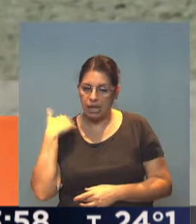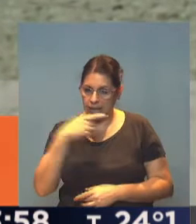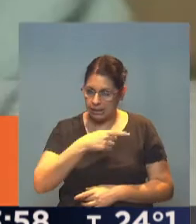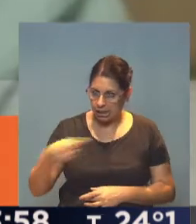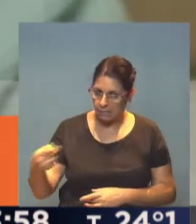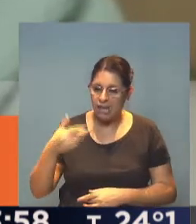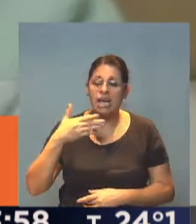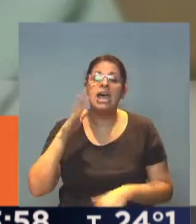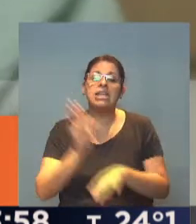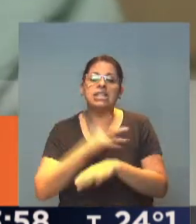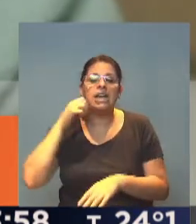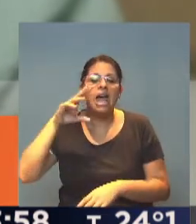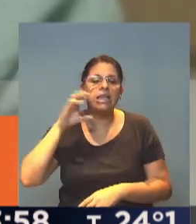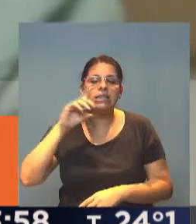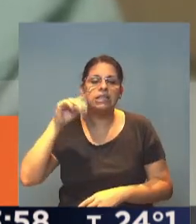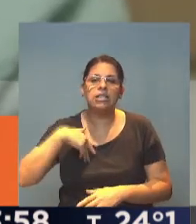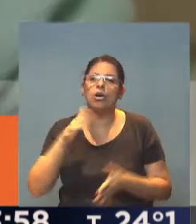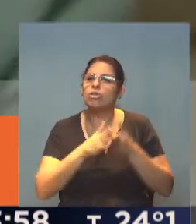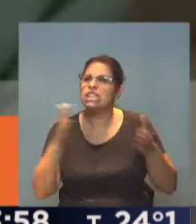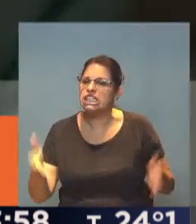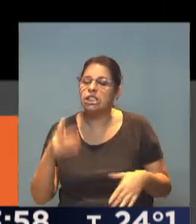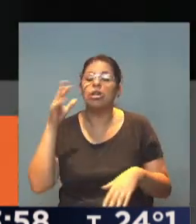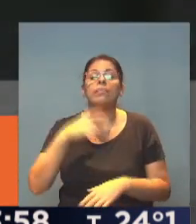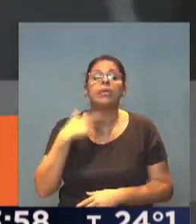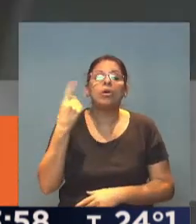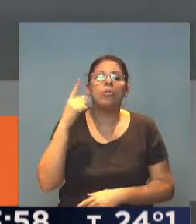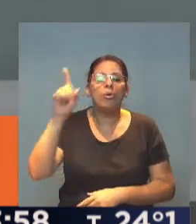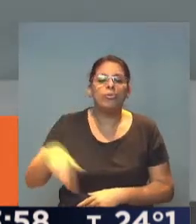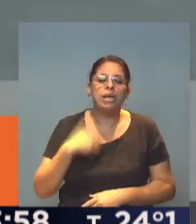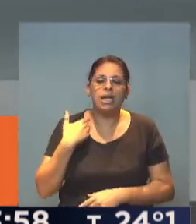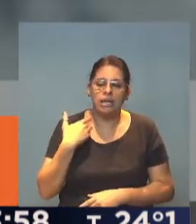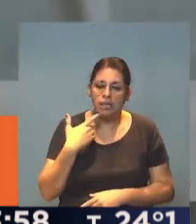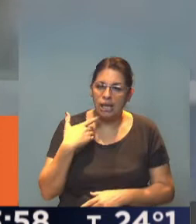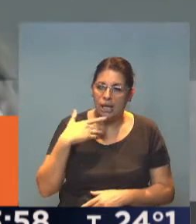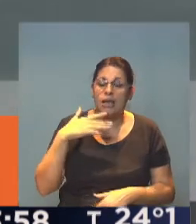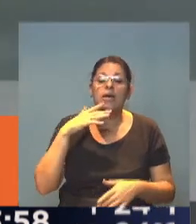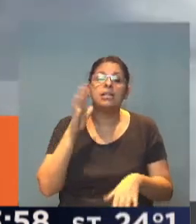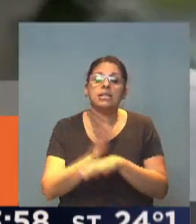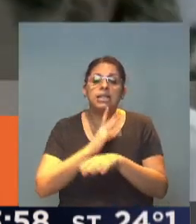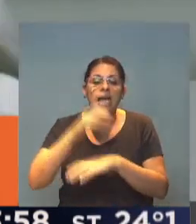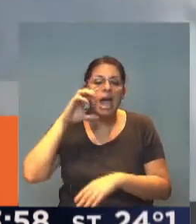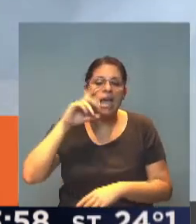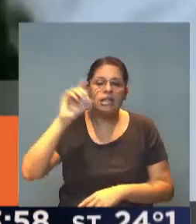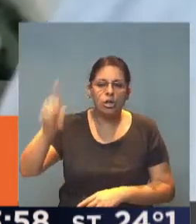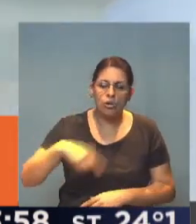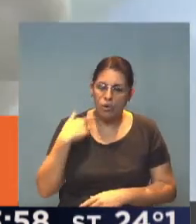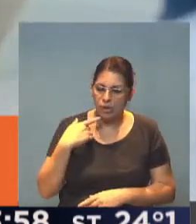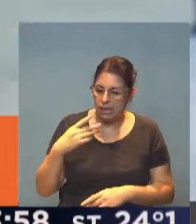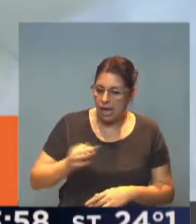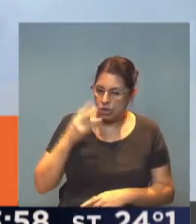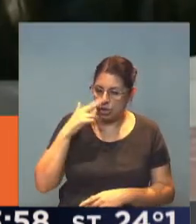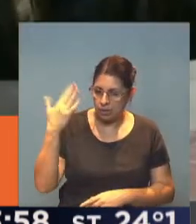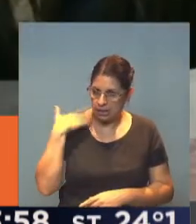de Cine Andino. La Semana de Cine Andino es un ciclo que sale del primer foro para un mercado de cine andino que se llevó a cabo en el marco de la edición